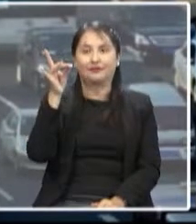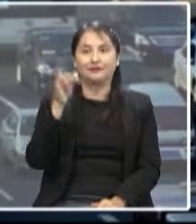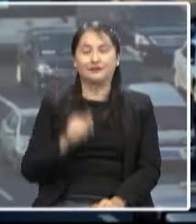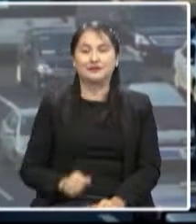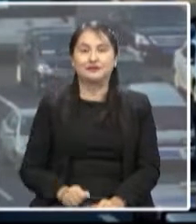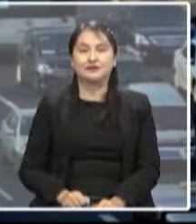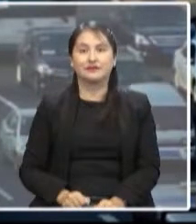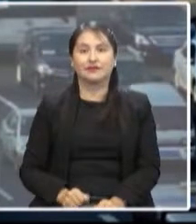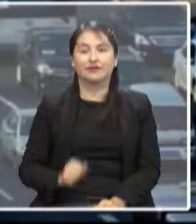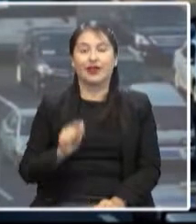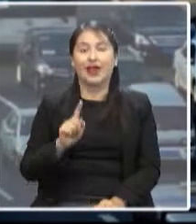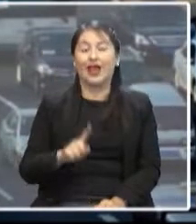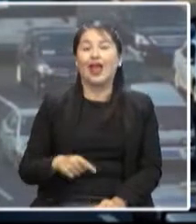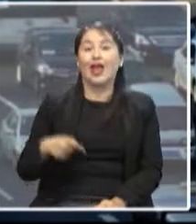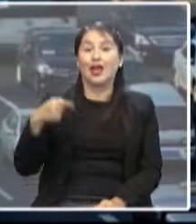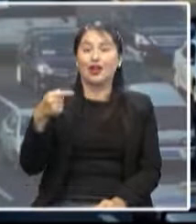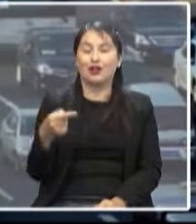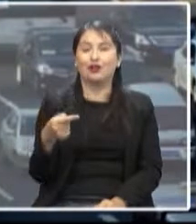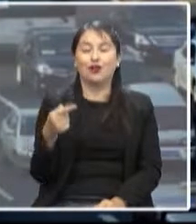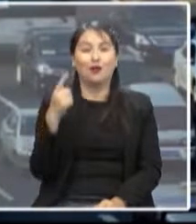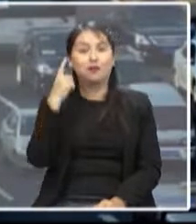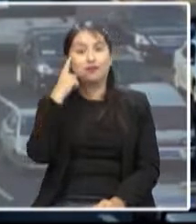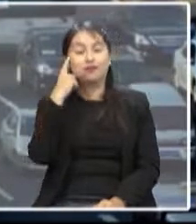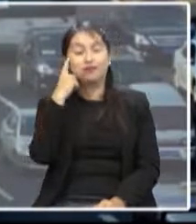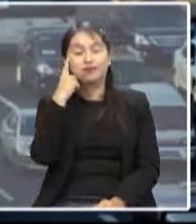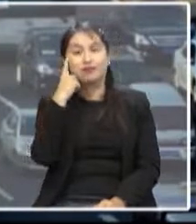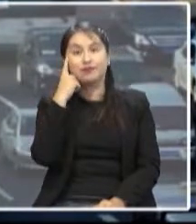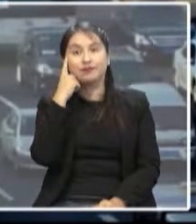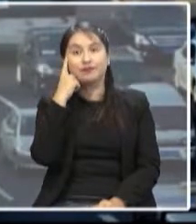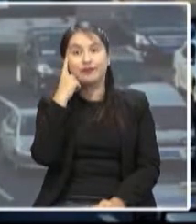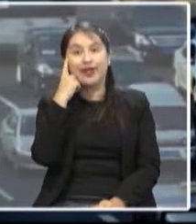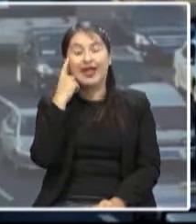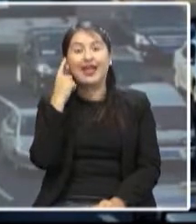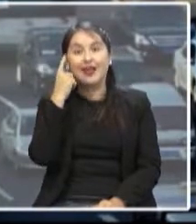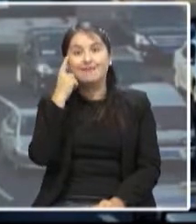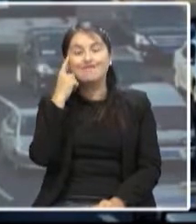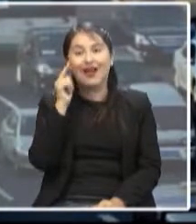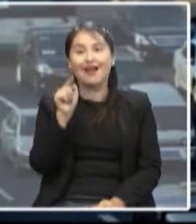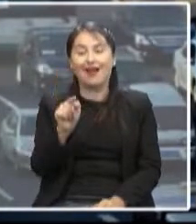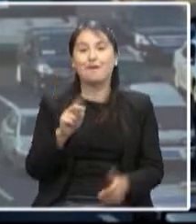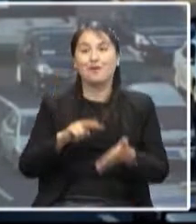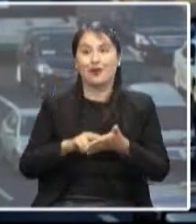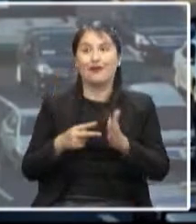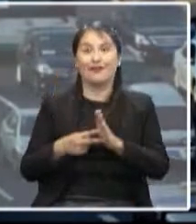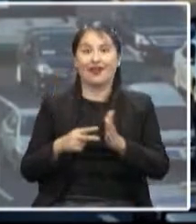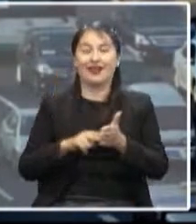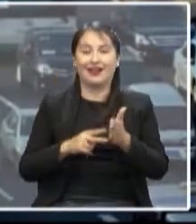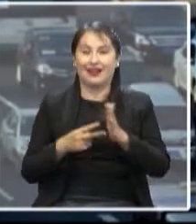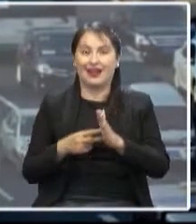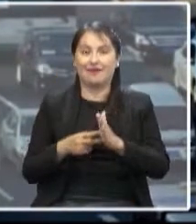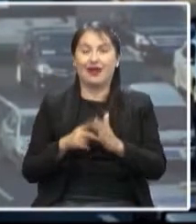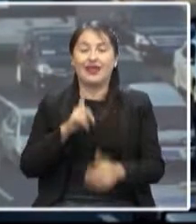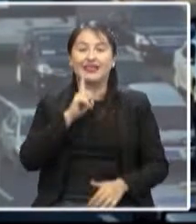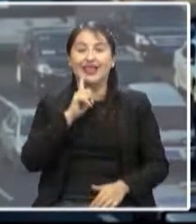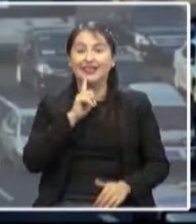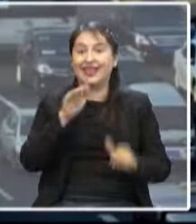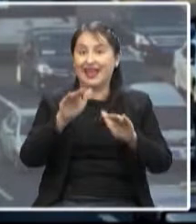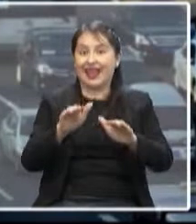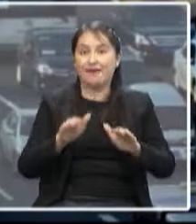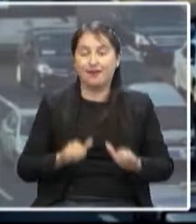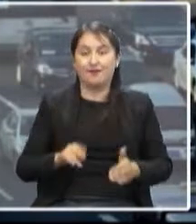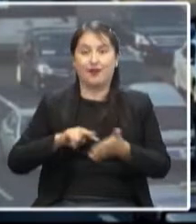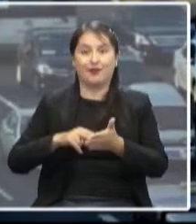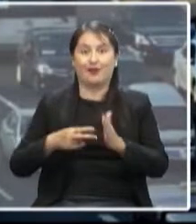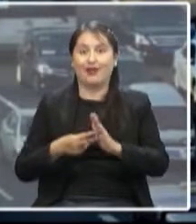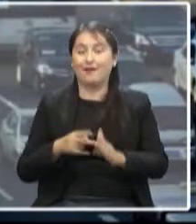el otro espectro del problema tenía la misma problemática. No era